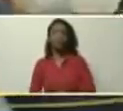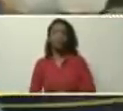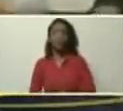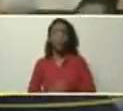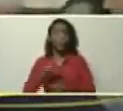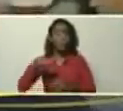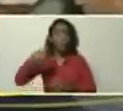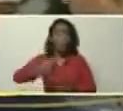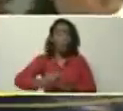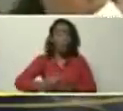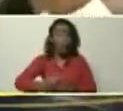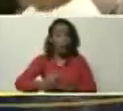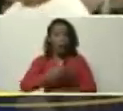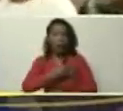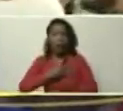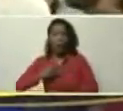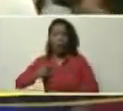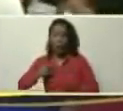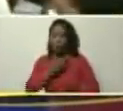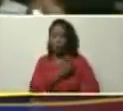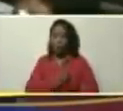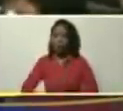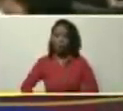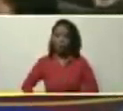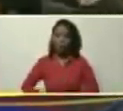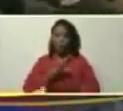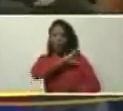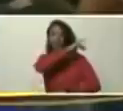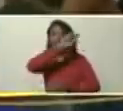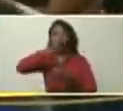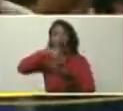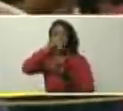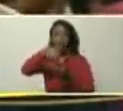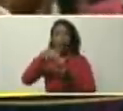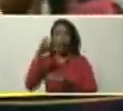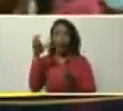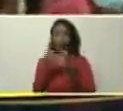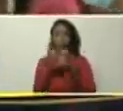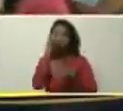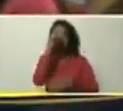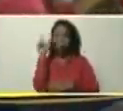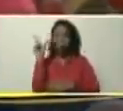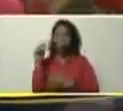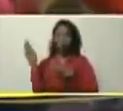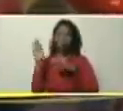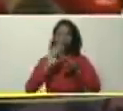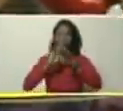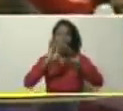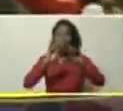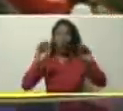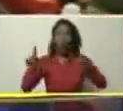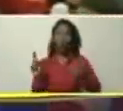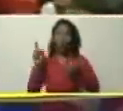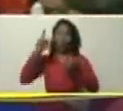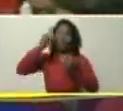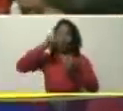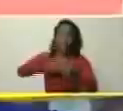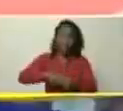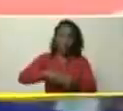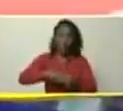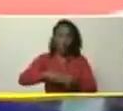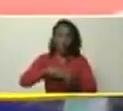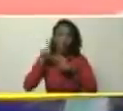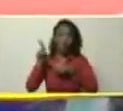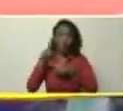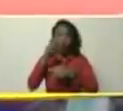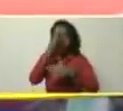Mañana, querido presidente, la Dirección Nacional del Partido está convocando a la inscripción de la candidatura de